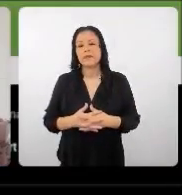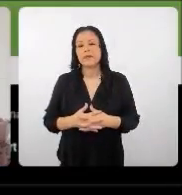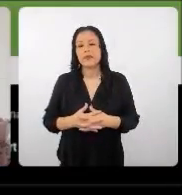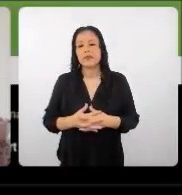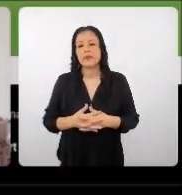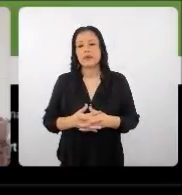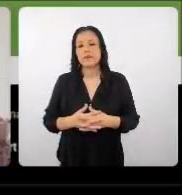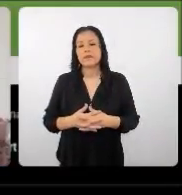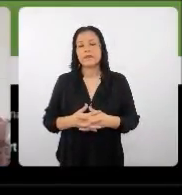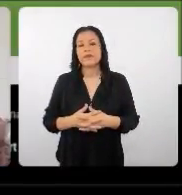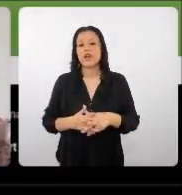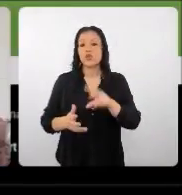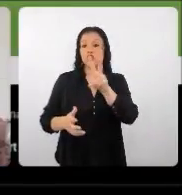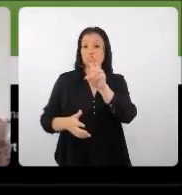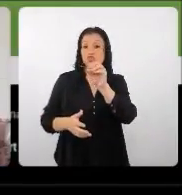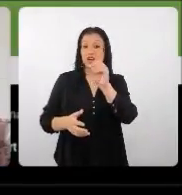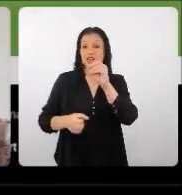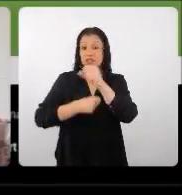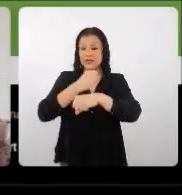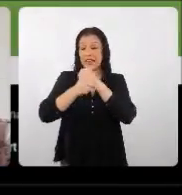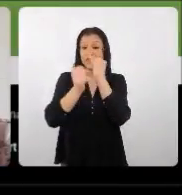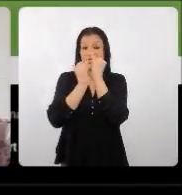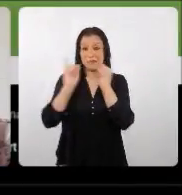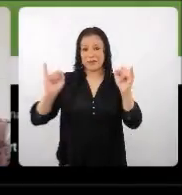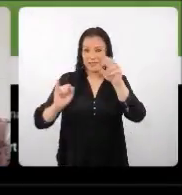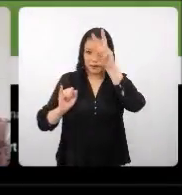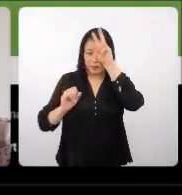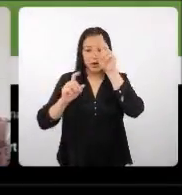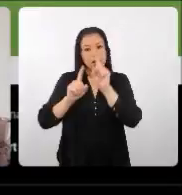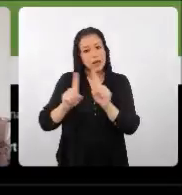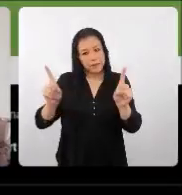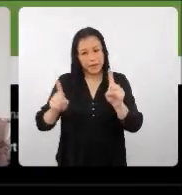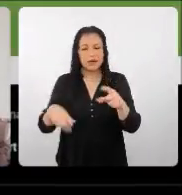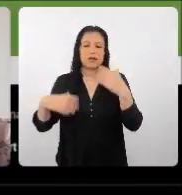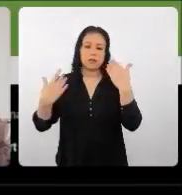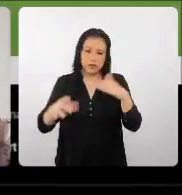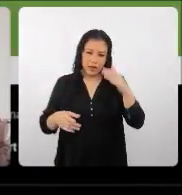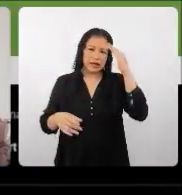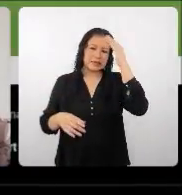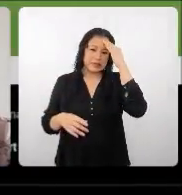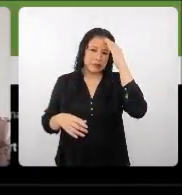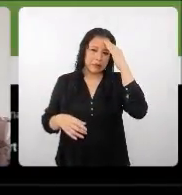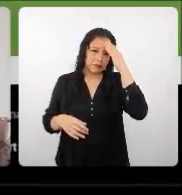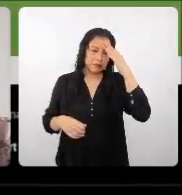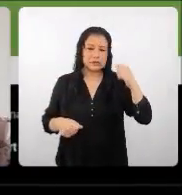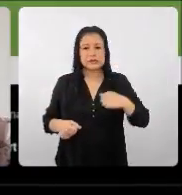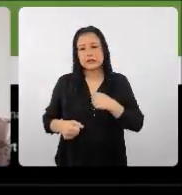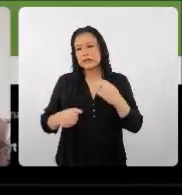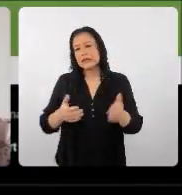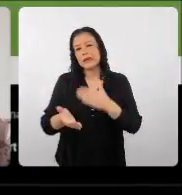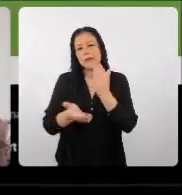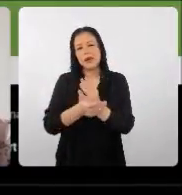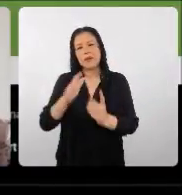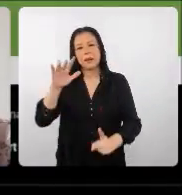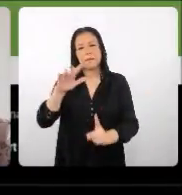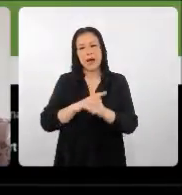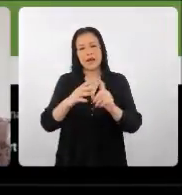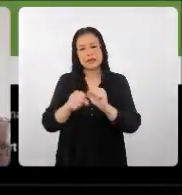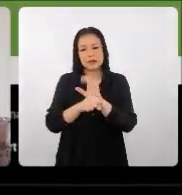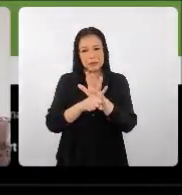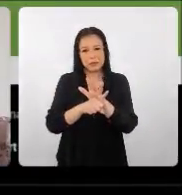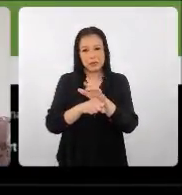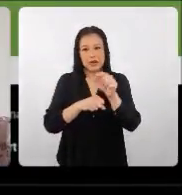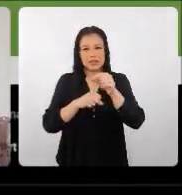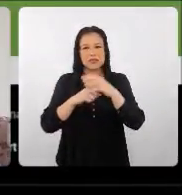del Bicentenario del Perú. Sin embargo, como todos sabemos, debido a la crisis sanitaria del COVID-19, esto se tuvo